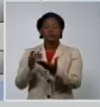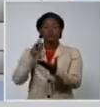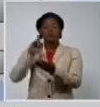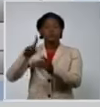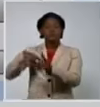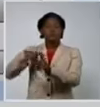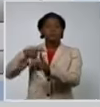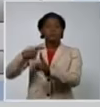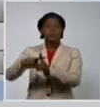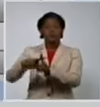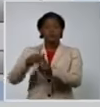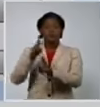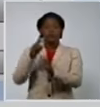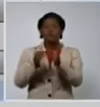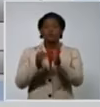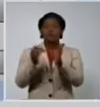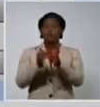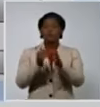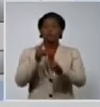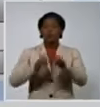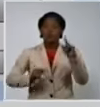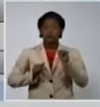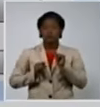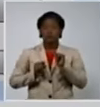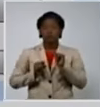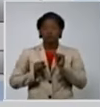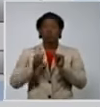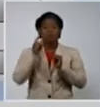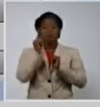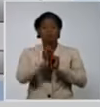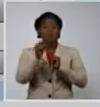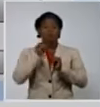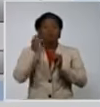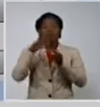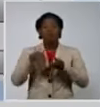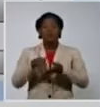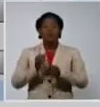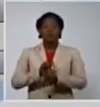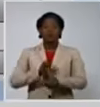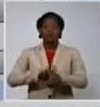los 2,5 millones de personas,